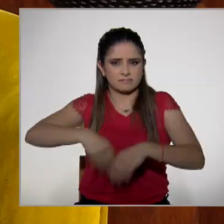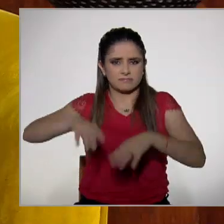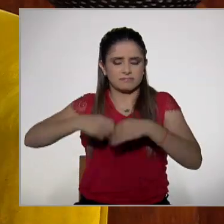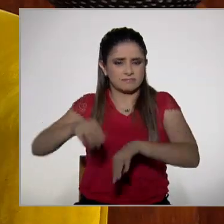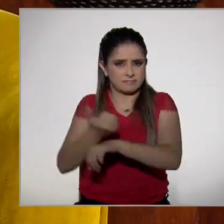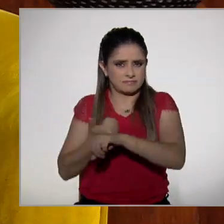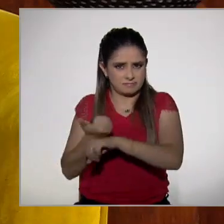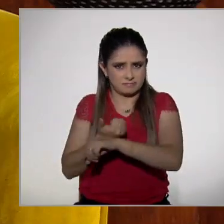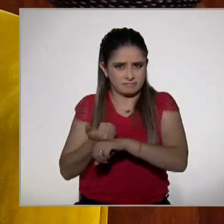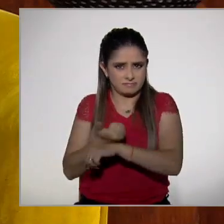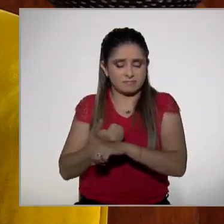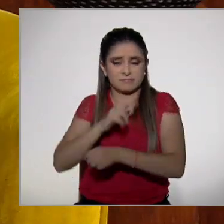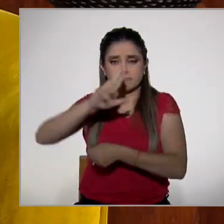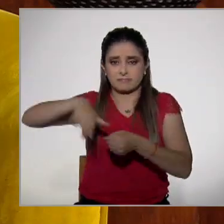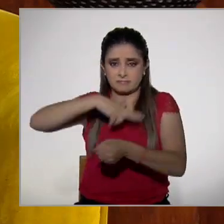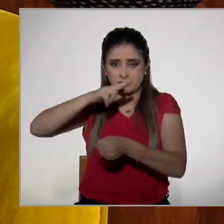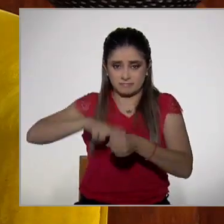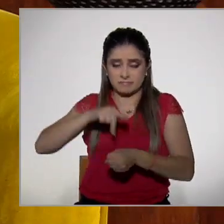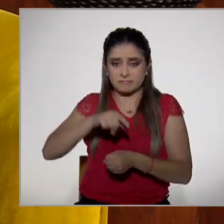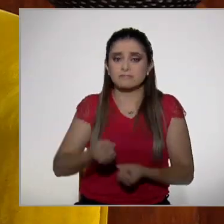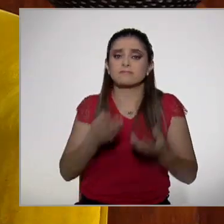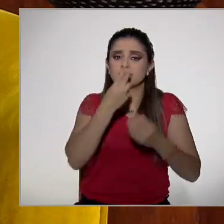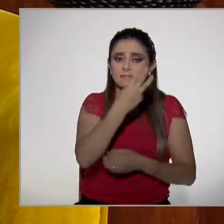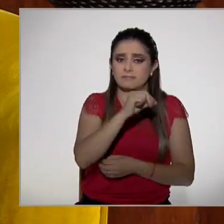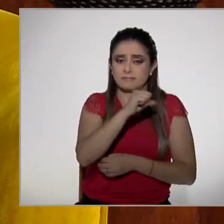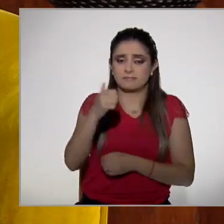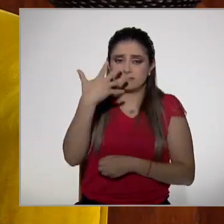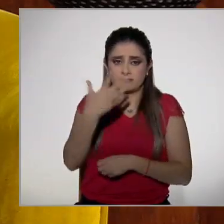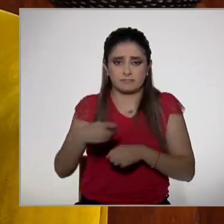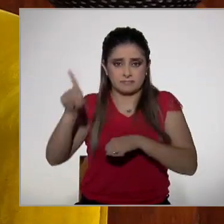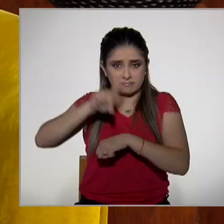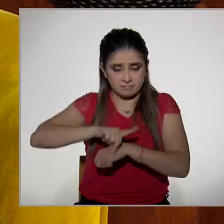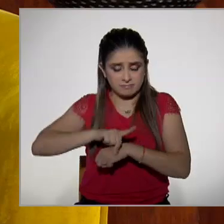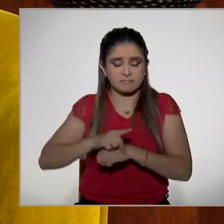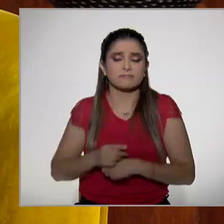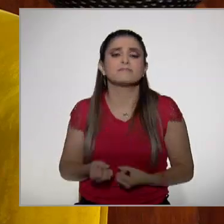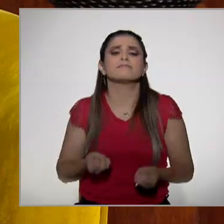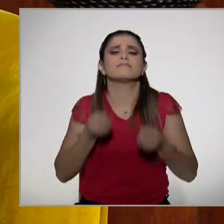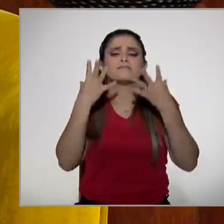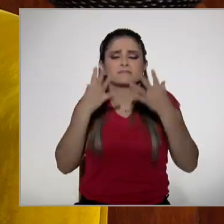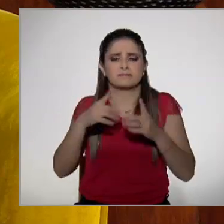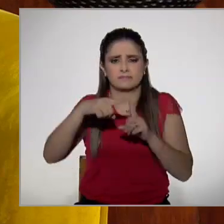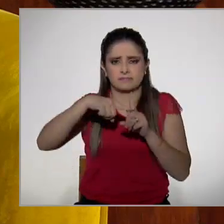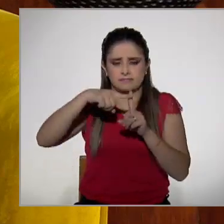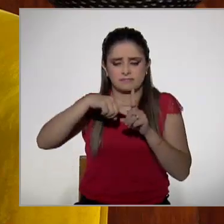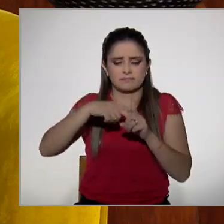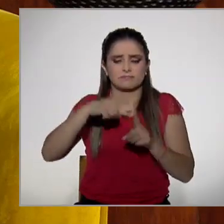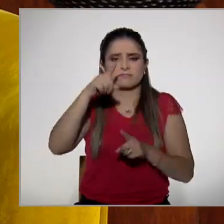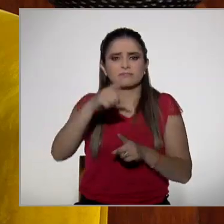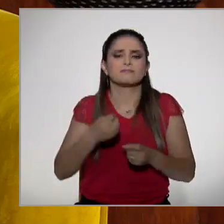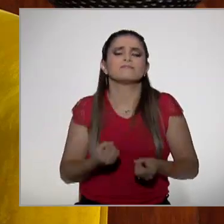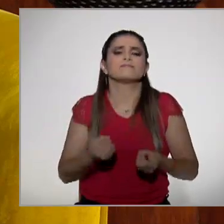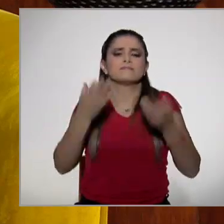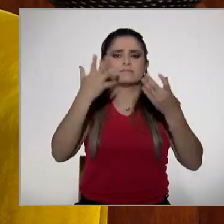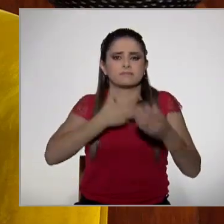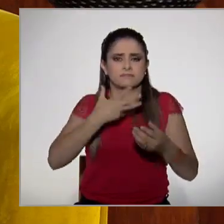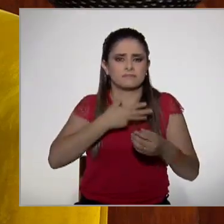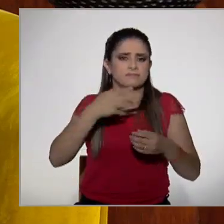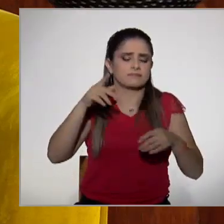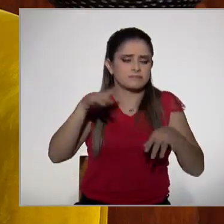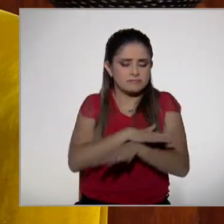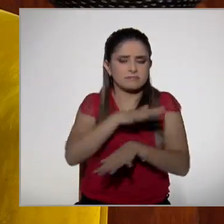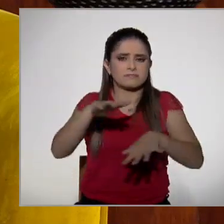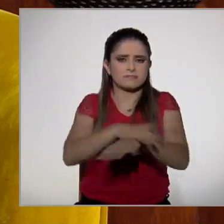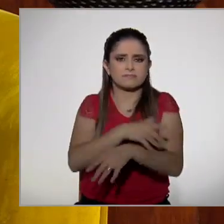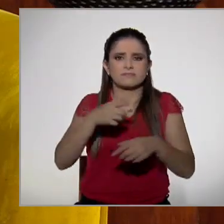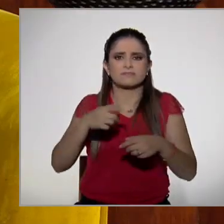es cuando esté dura de 3 a 5 días y la cantidad más o menos la medimos en el número de apósitos que la mujer se cambiando